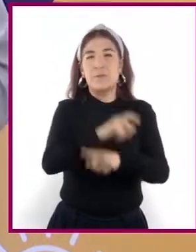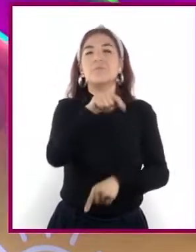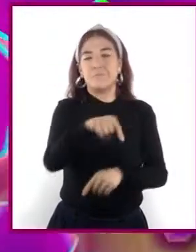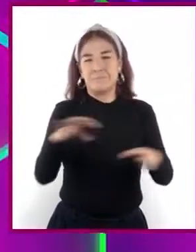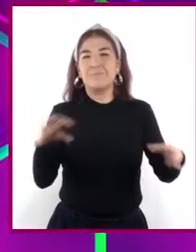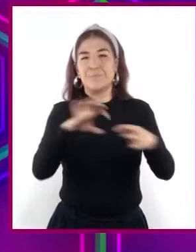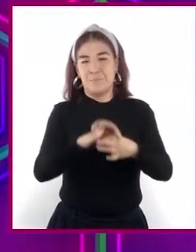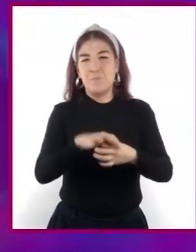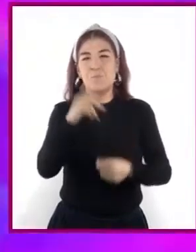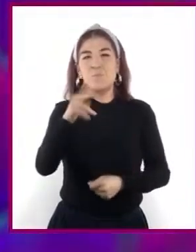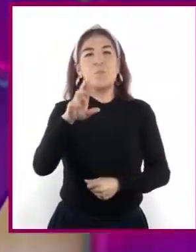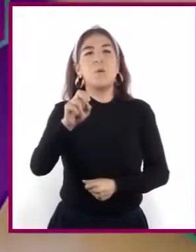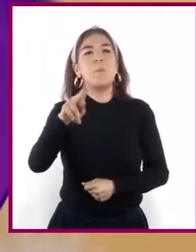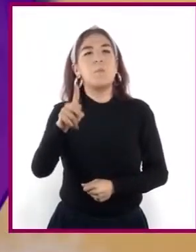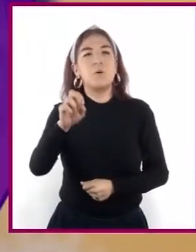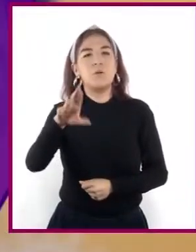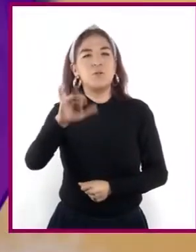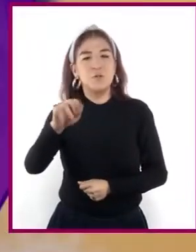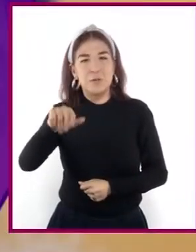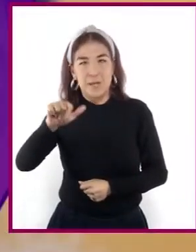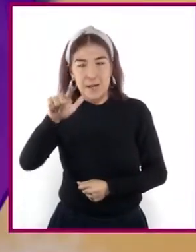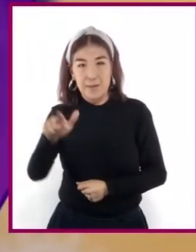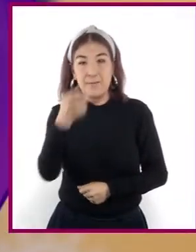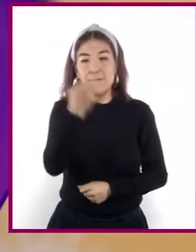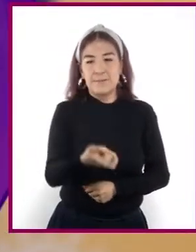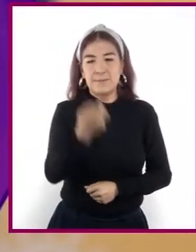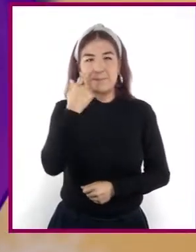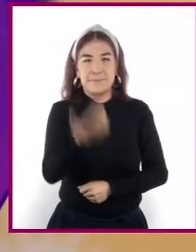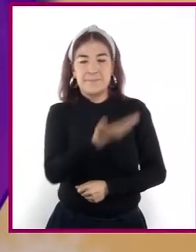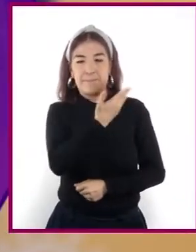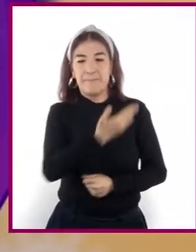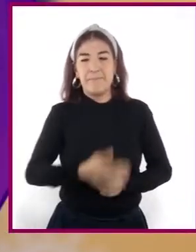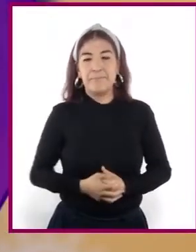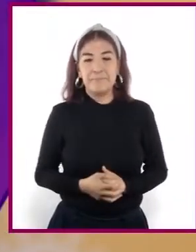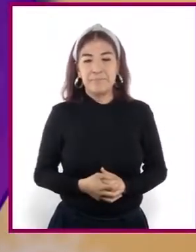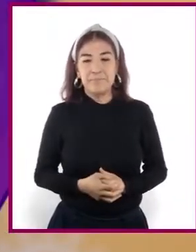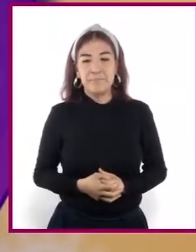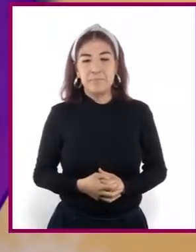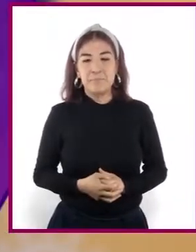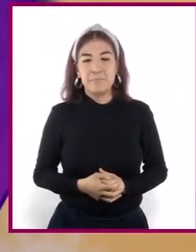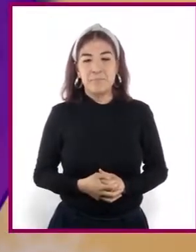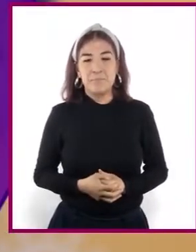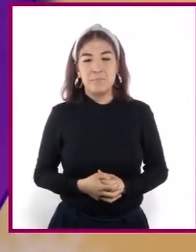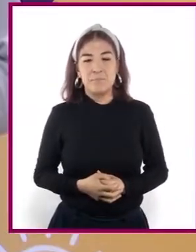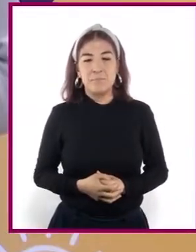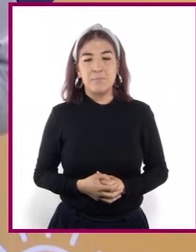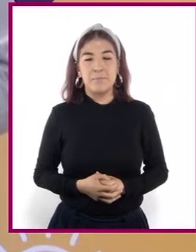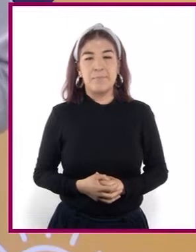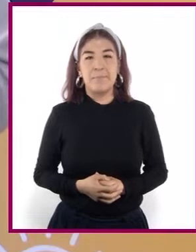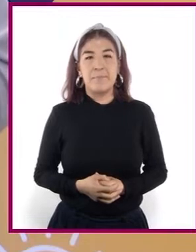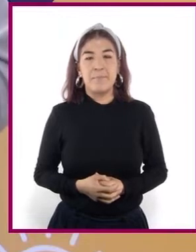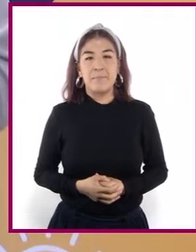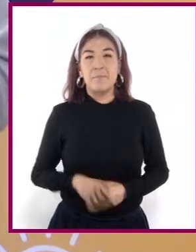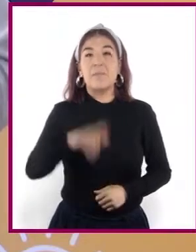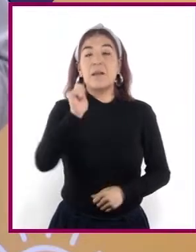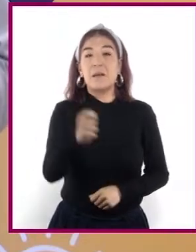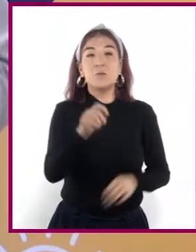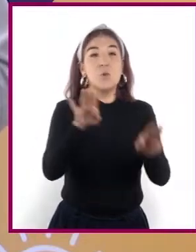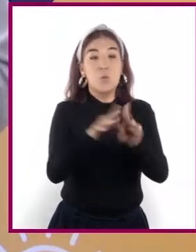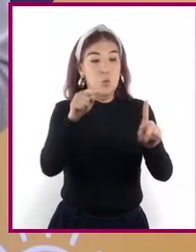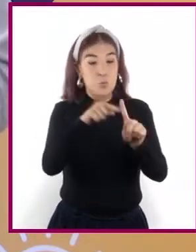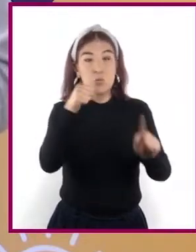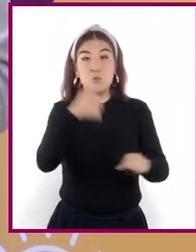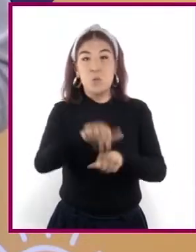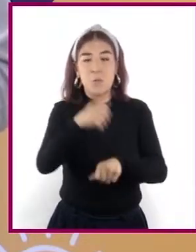proporcionales. De tal manera que una proporción es la igualdad de dos razones. Una razón se